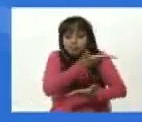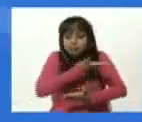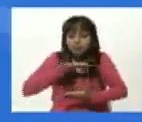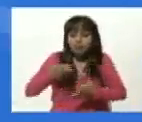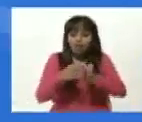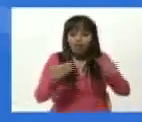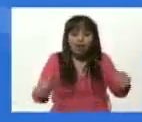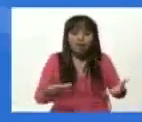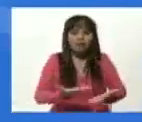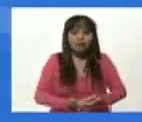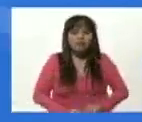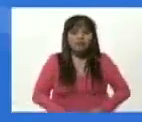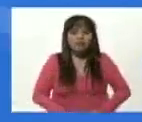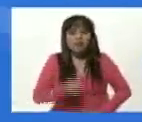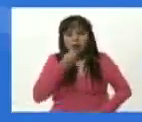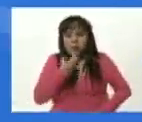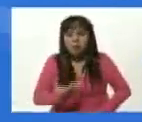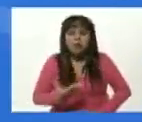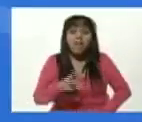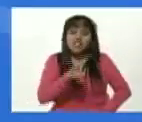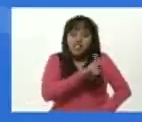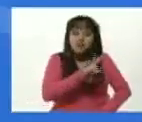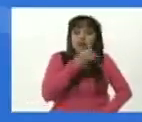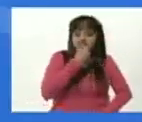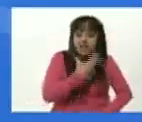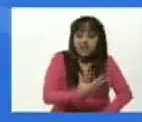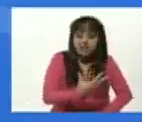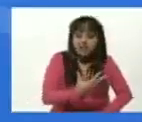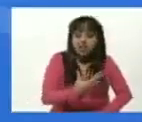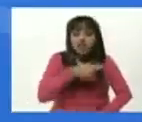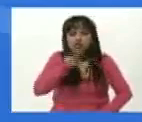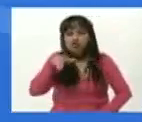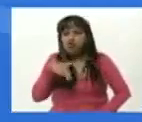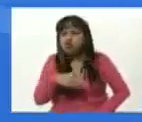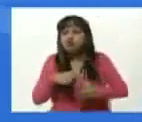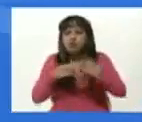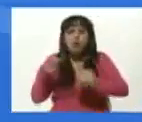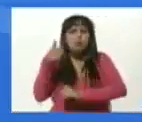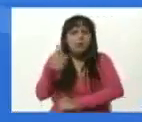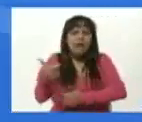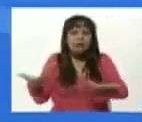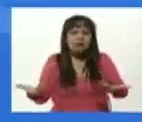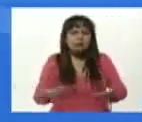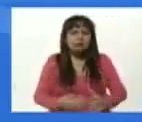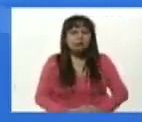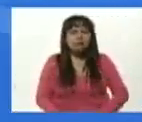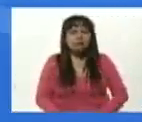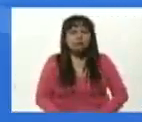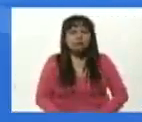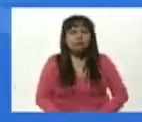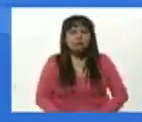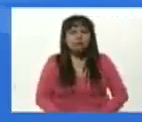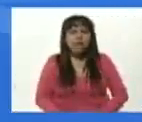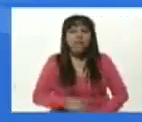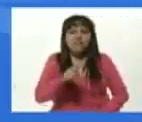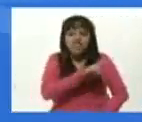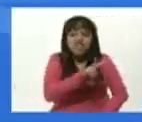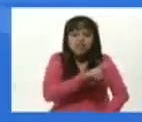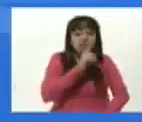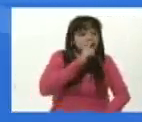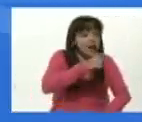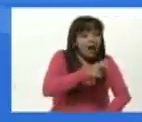para la prosperidad. Si a Venezuela le va bien, nos va bien a todos y a todas. Si a Venezuela le va